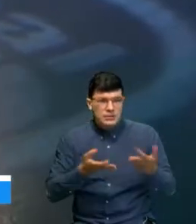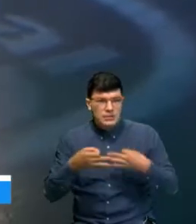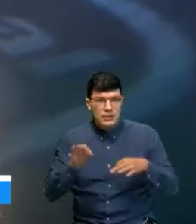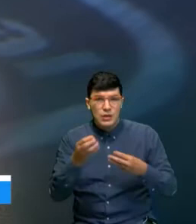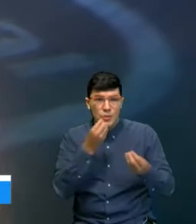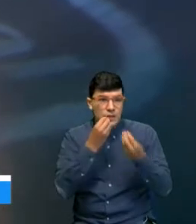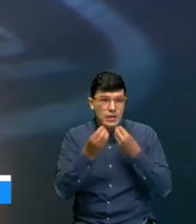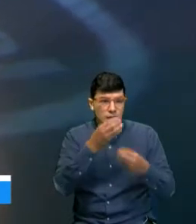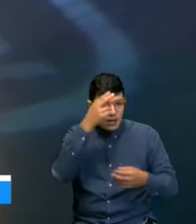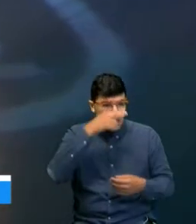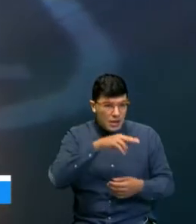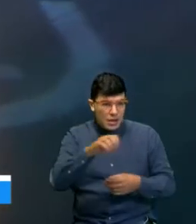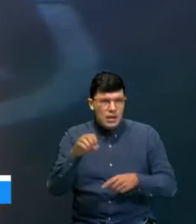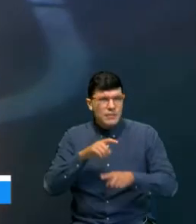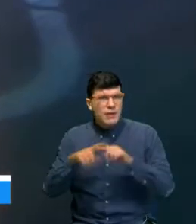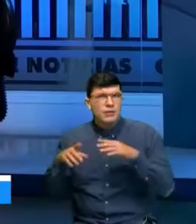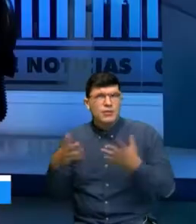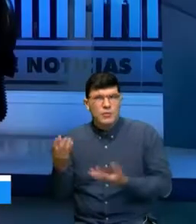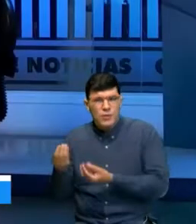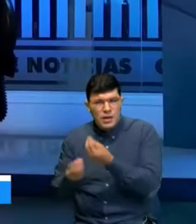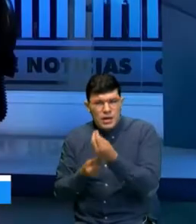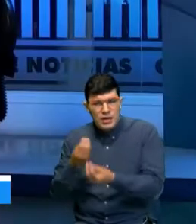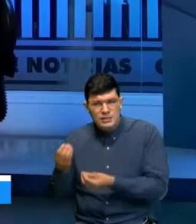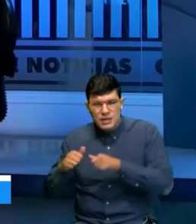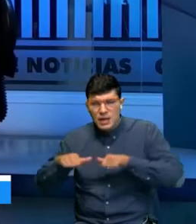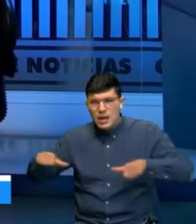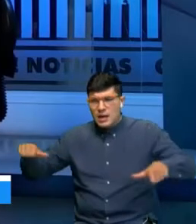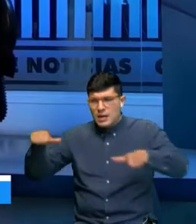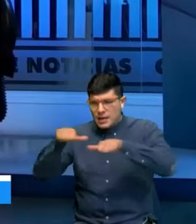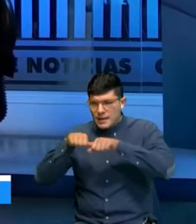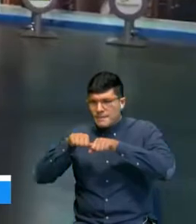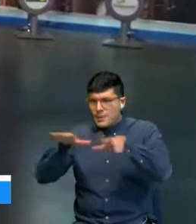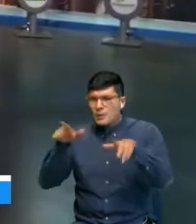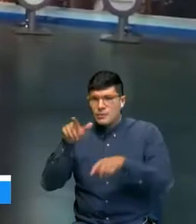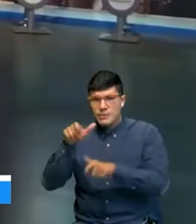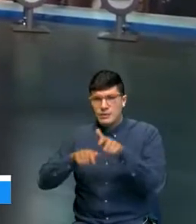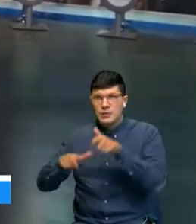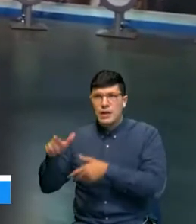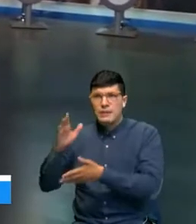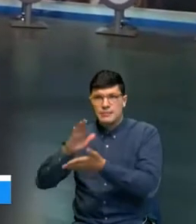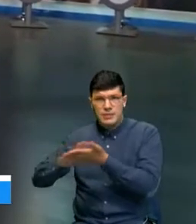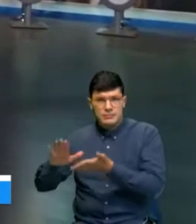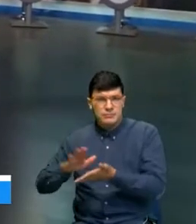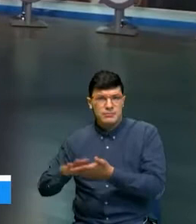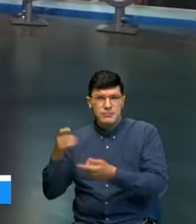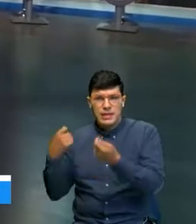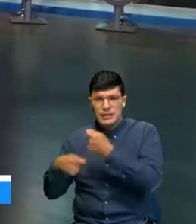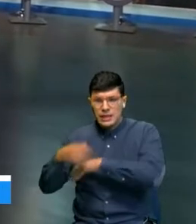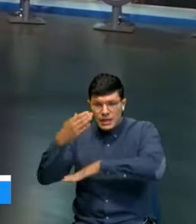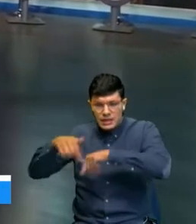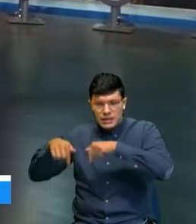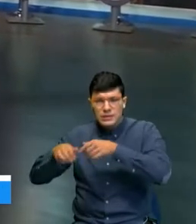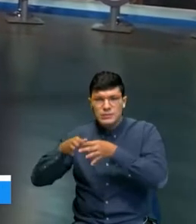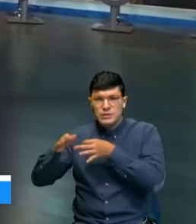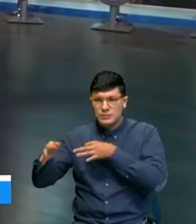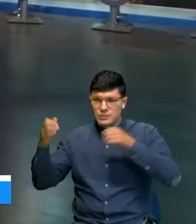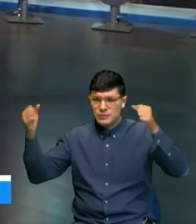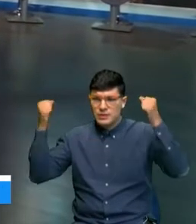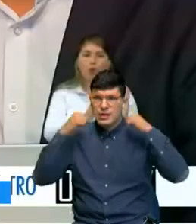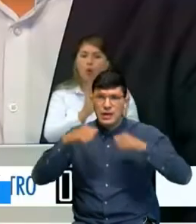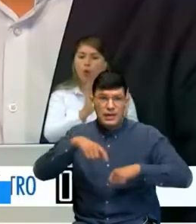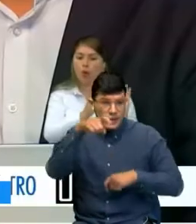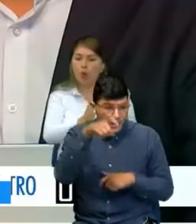comida de sus hijos y qué hacer con el espacio público y los vendedores ambulantes en piedecuesta aquí hay que organizarlos